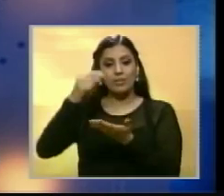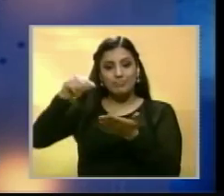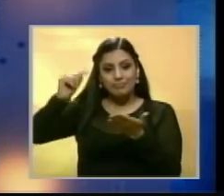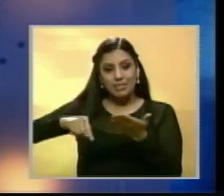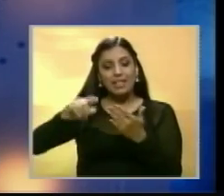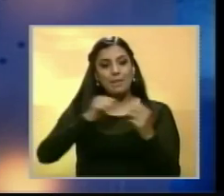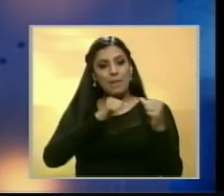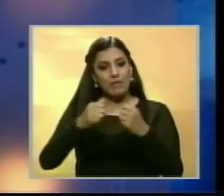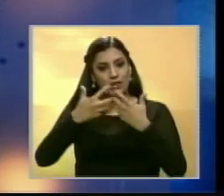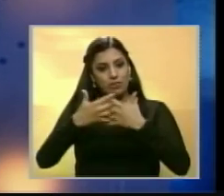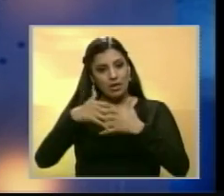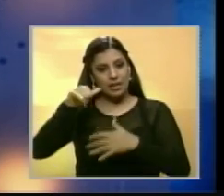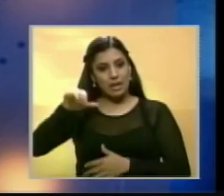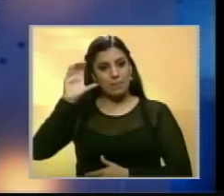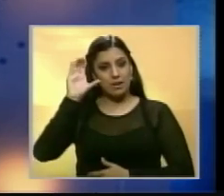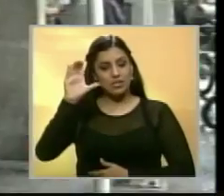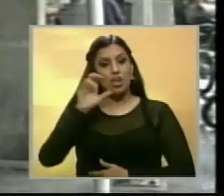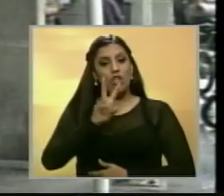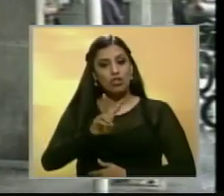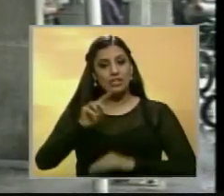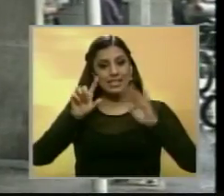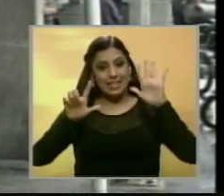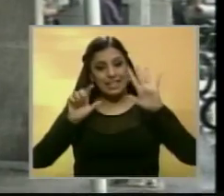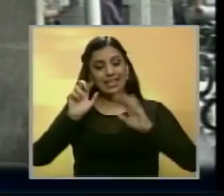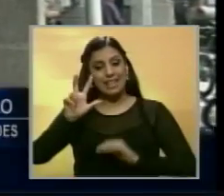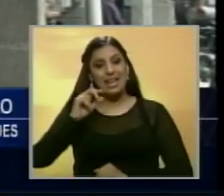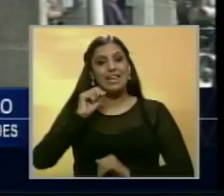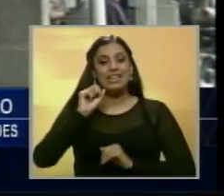fortalecer el aparato productivo de la nación.